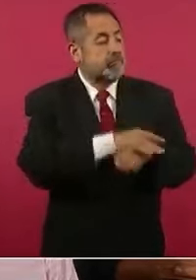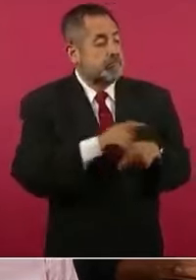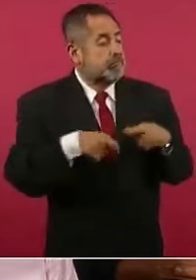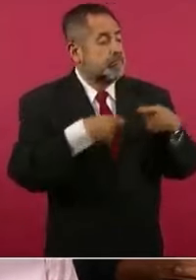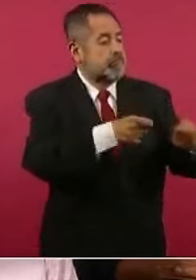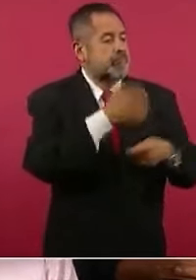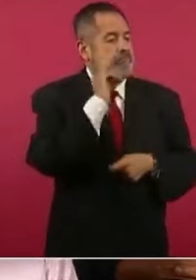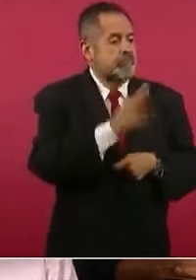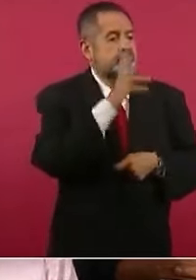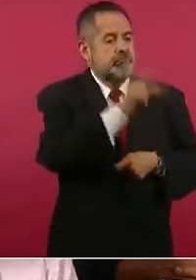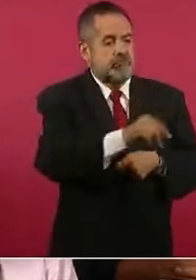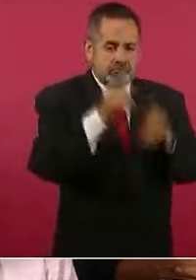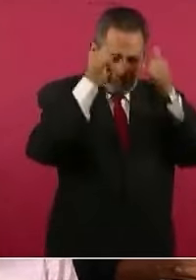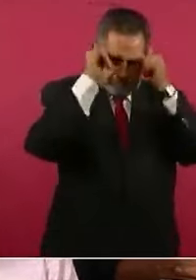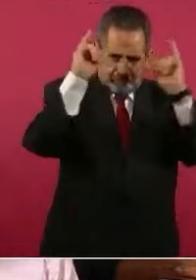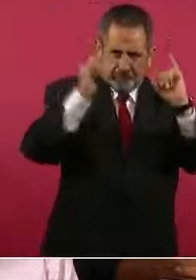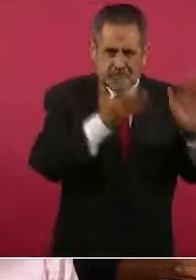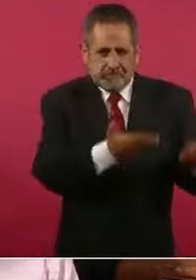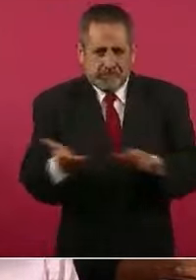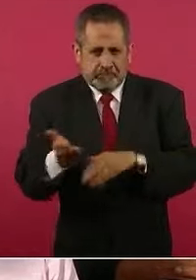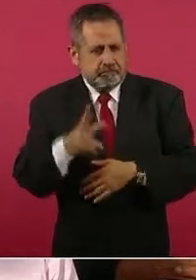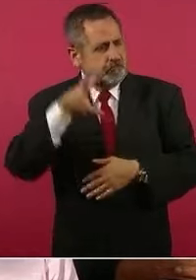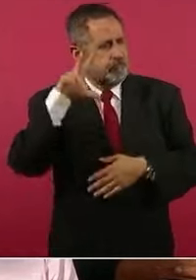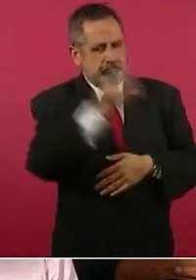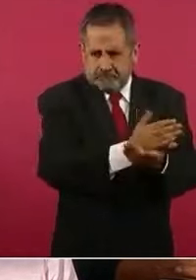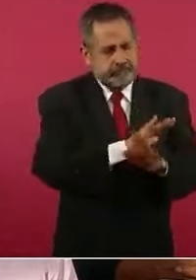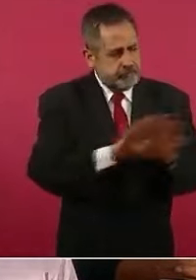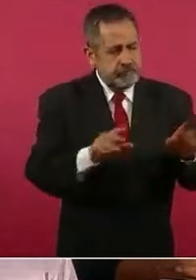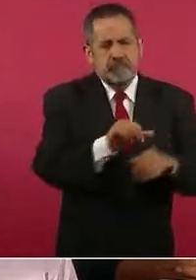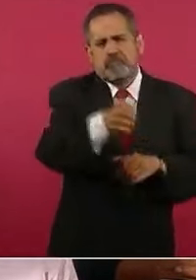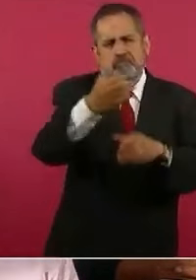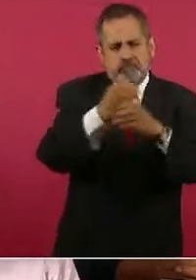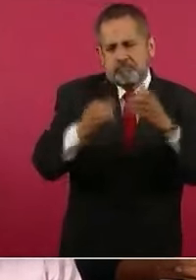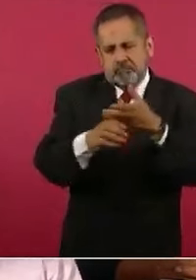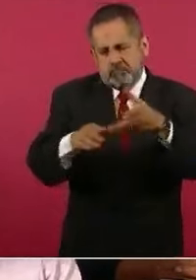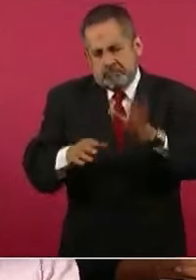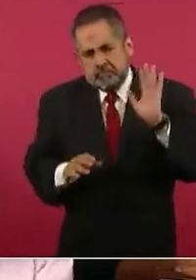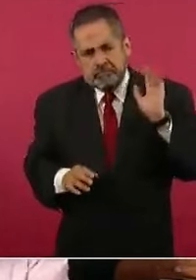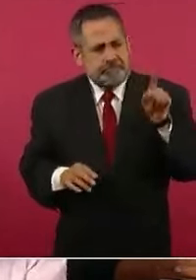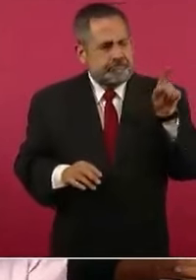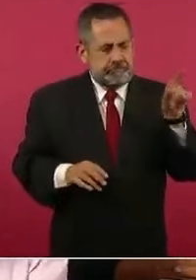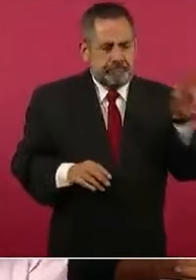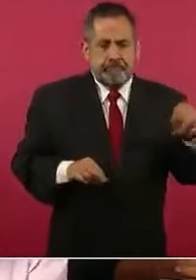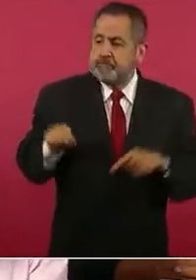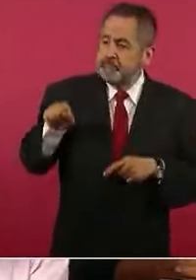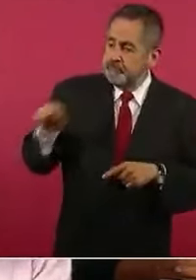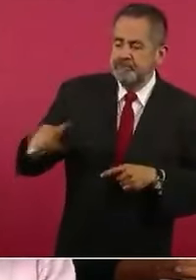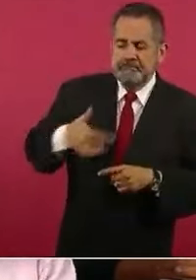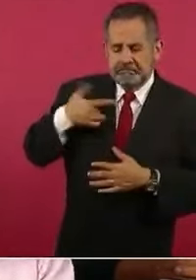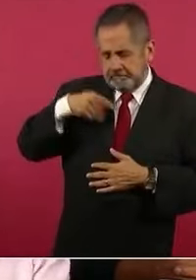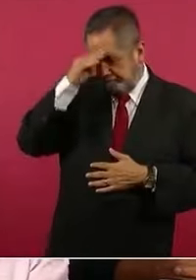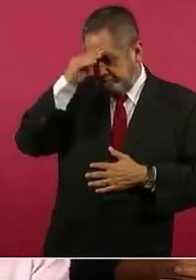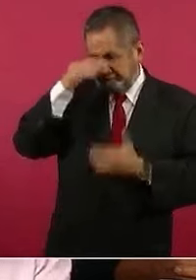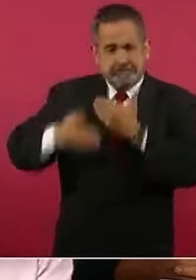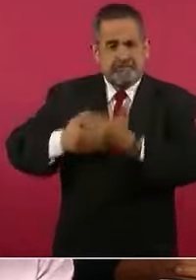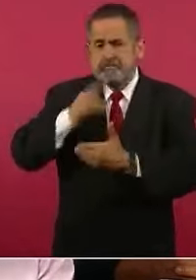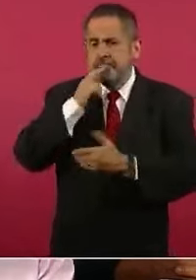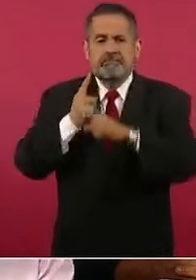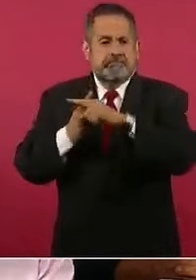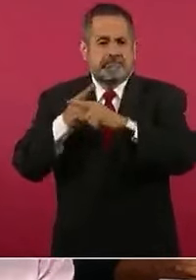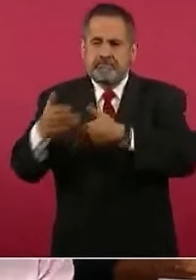María. La destinó exclusivamente para eventos culturales exentos de violencia. Duda, el pensamiento humanista y progresista, cuya visión